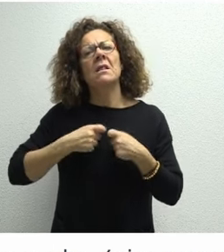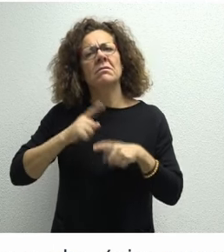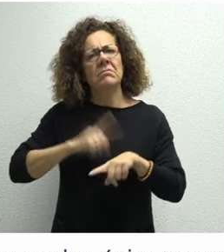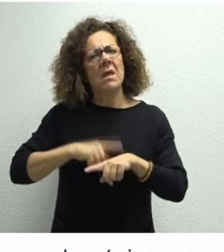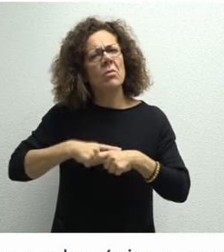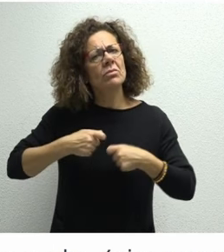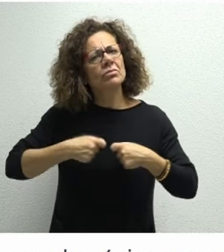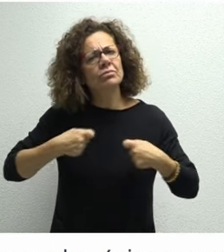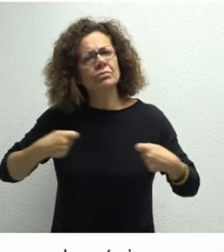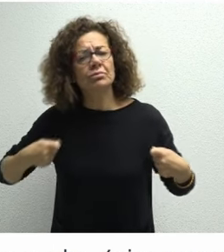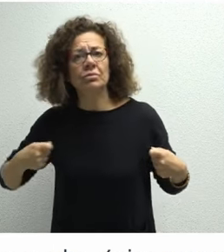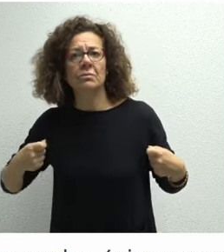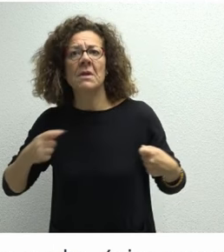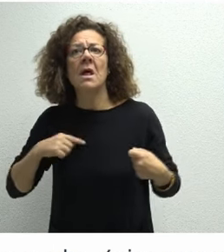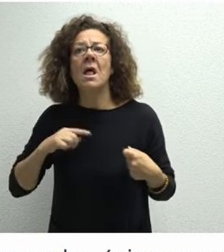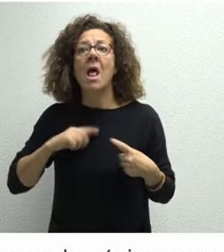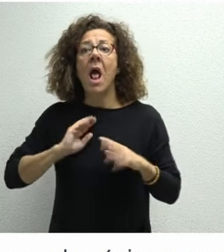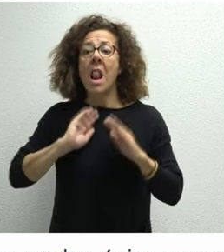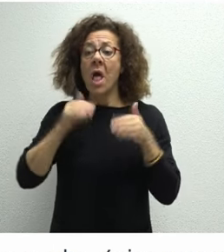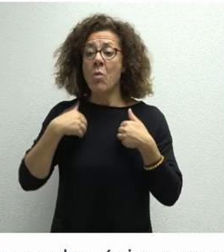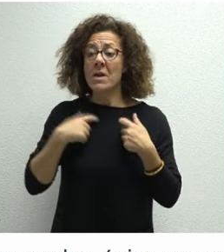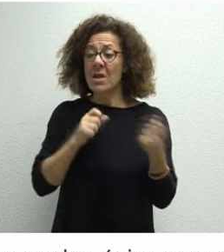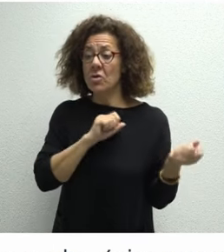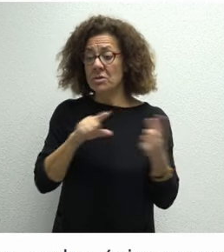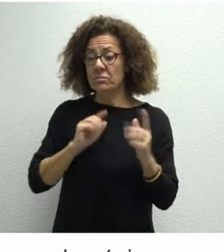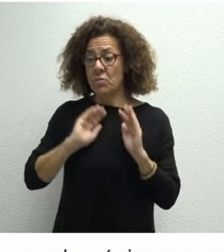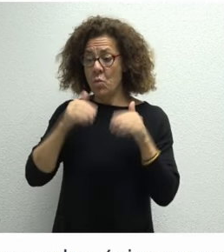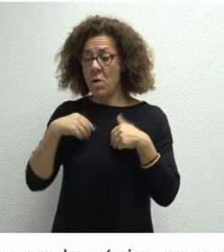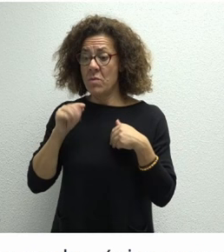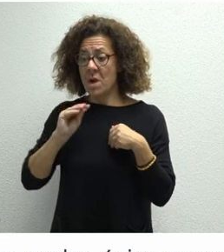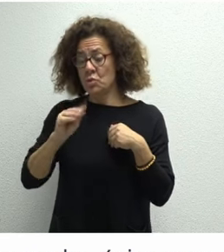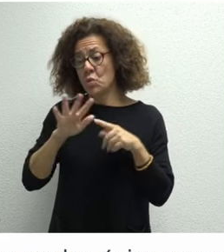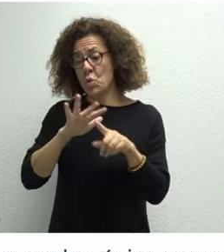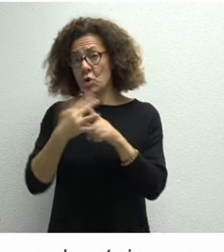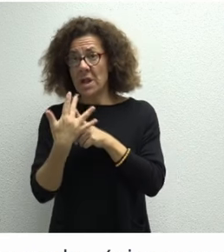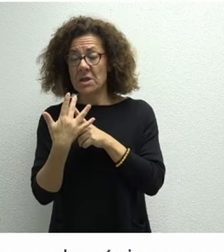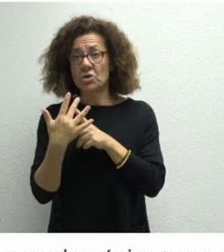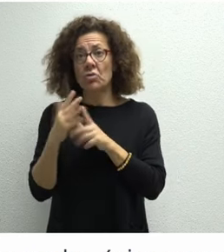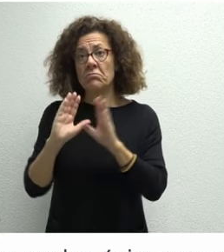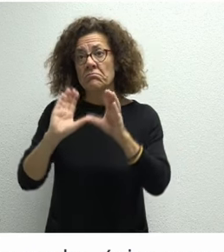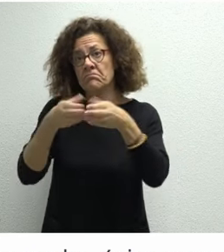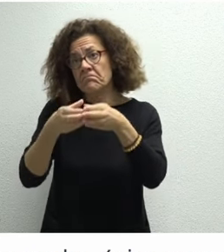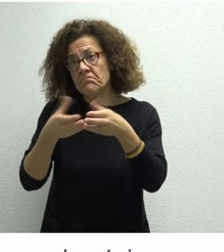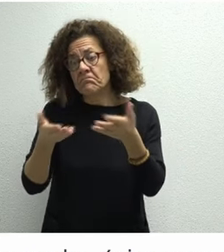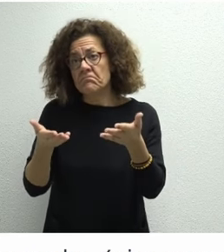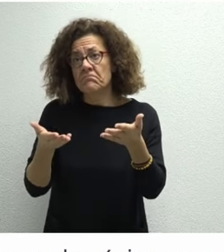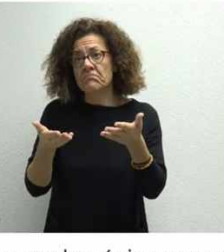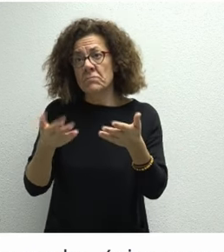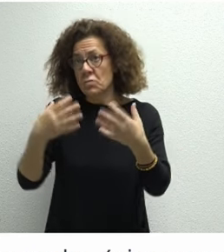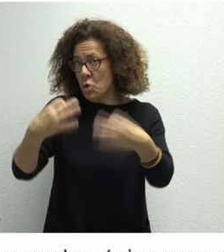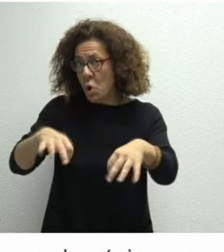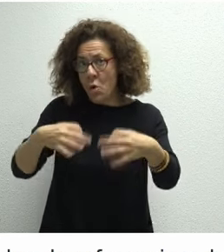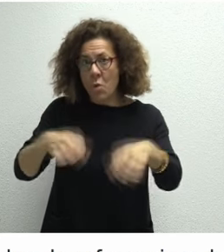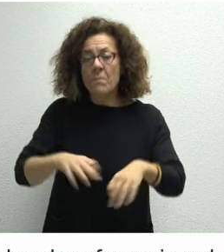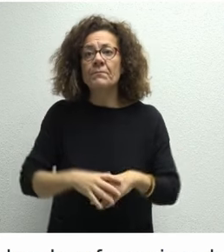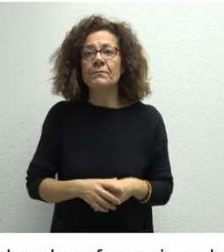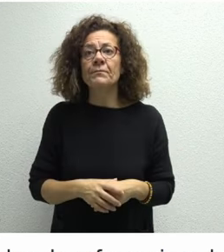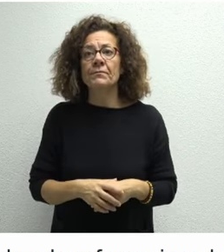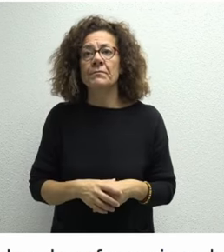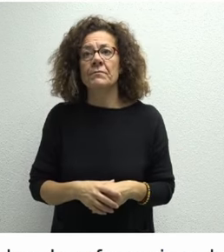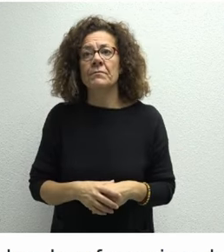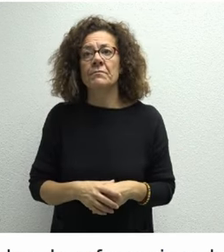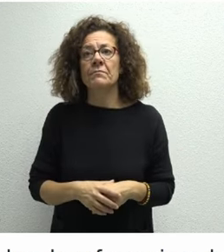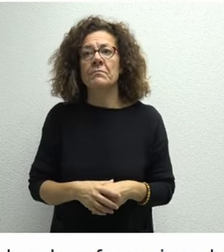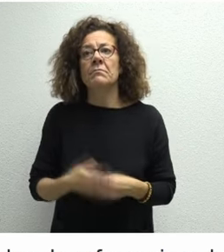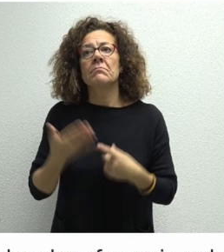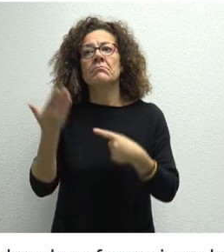no a la vuelta de varios de los ing eso cuando regresa a su contexto comunitario eh común pues pues